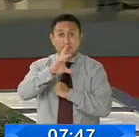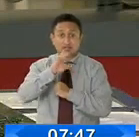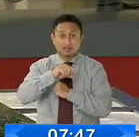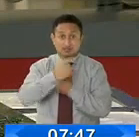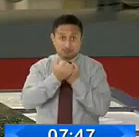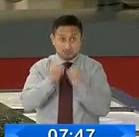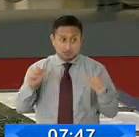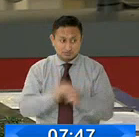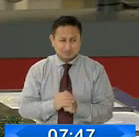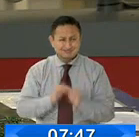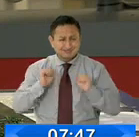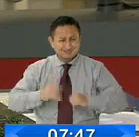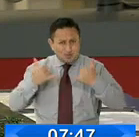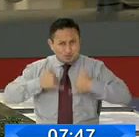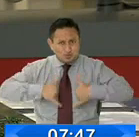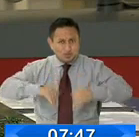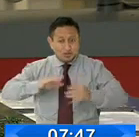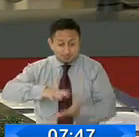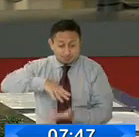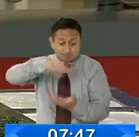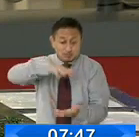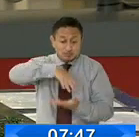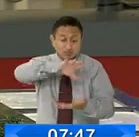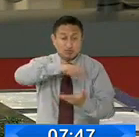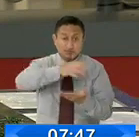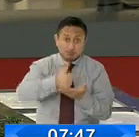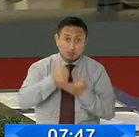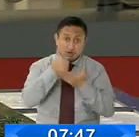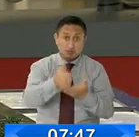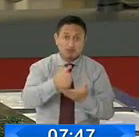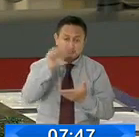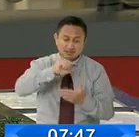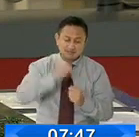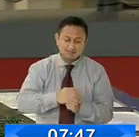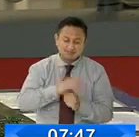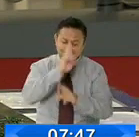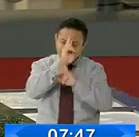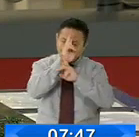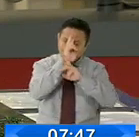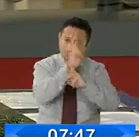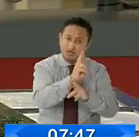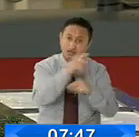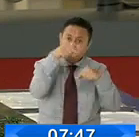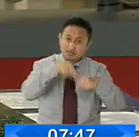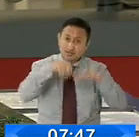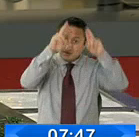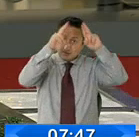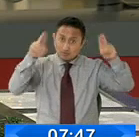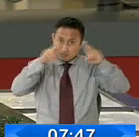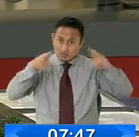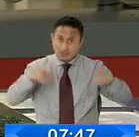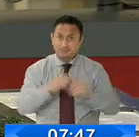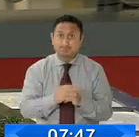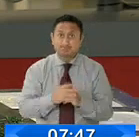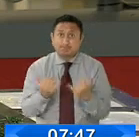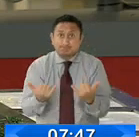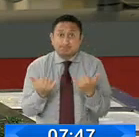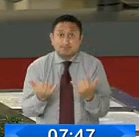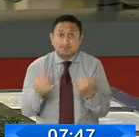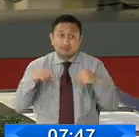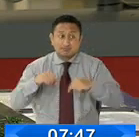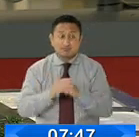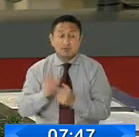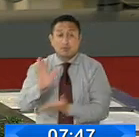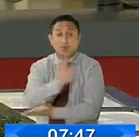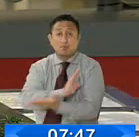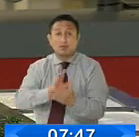sigue entregando una cantidad de insumos, ayuda, pero sobre todo dignidad en esta Navidad. Esta vez Estuvimos en el